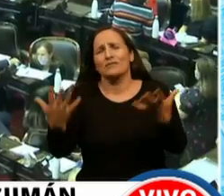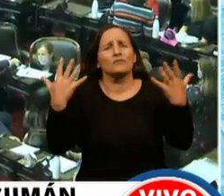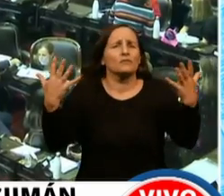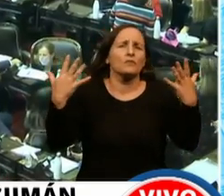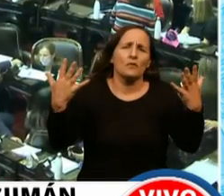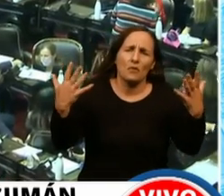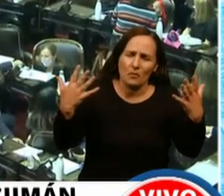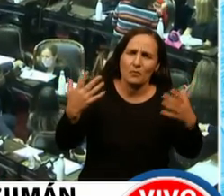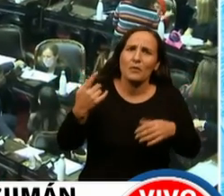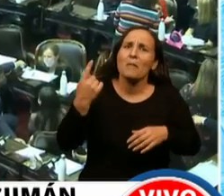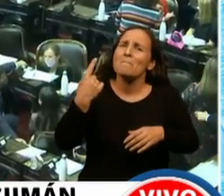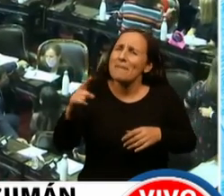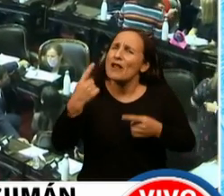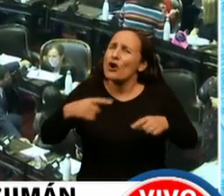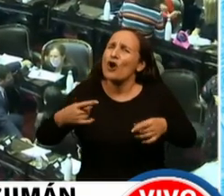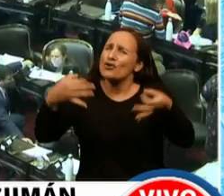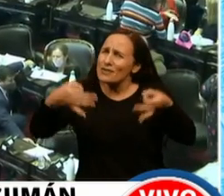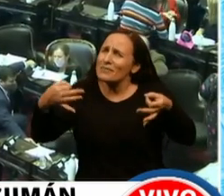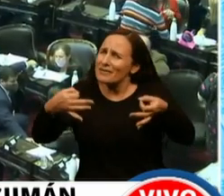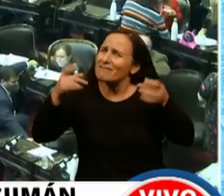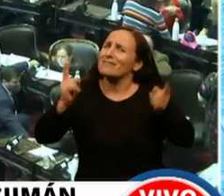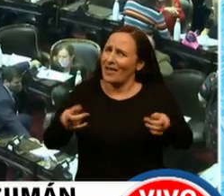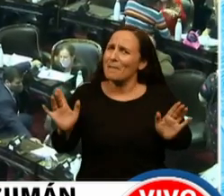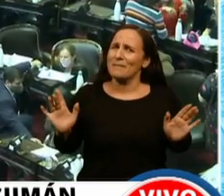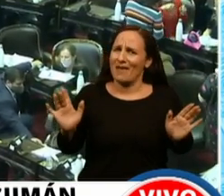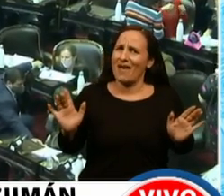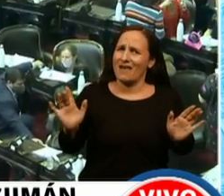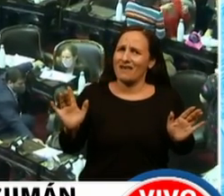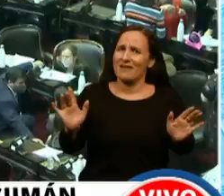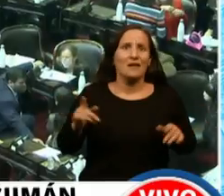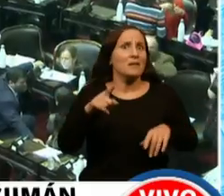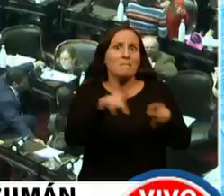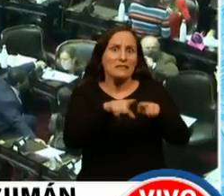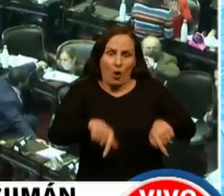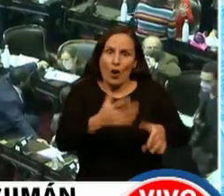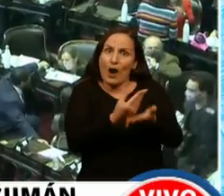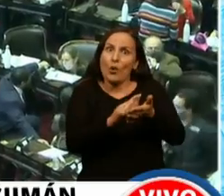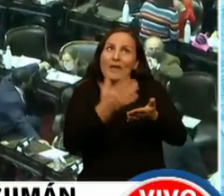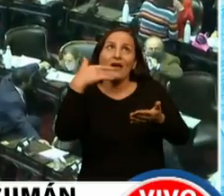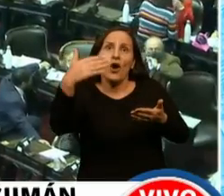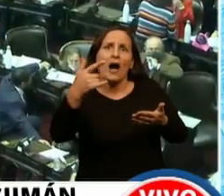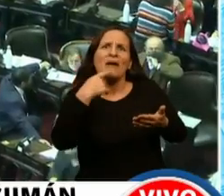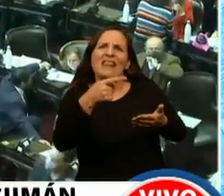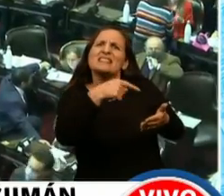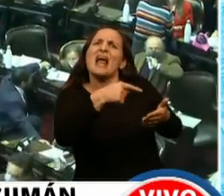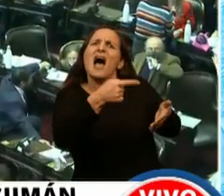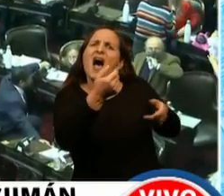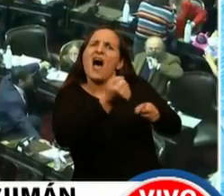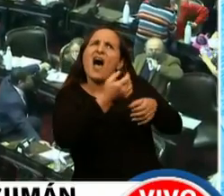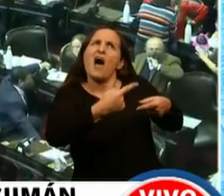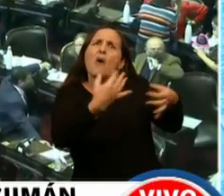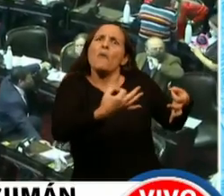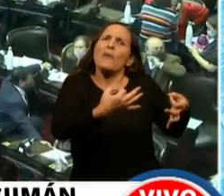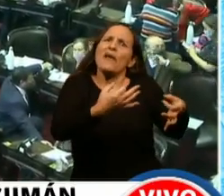dudas pero también hizo cosas buenas y lo mismo van a decir del actual gobierno que hizo cosas buenas y cosas